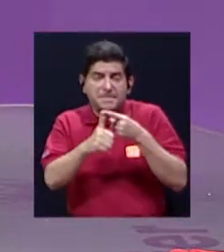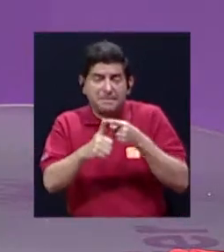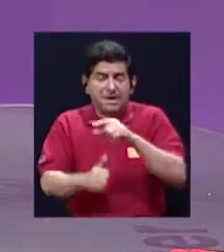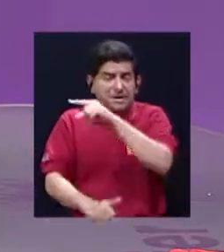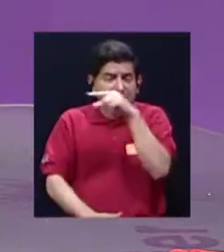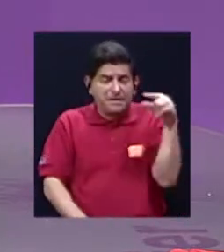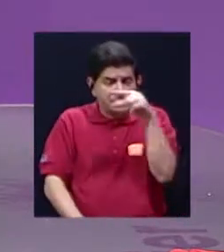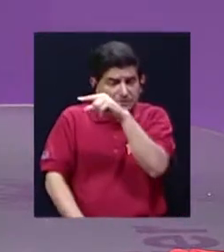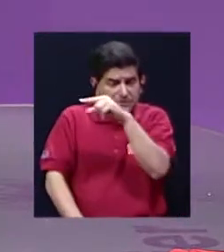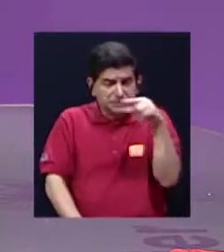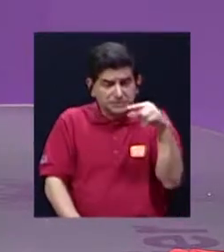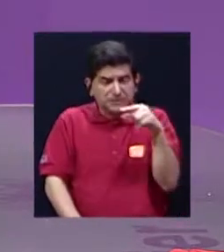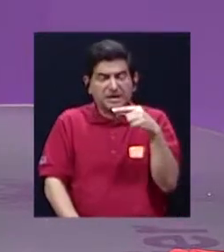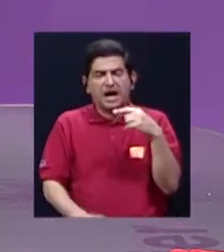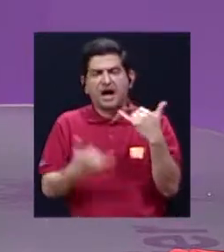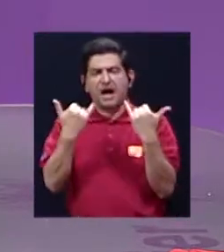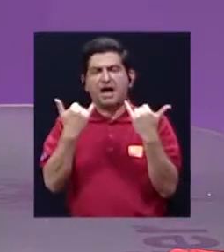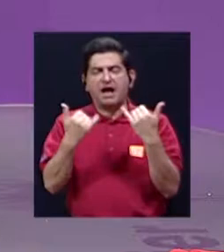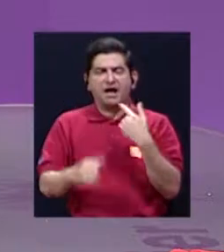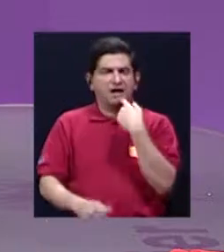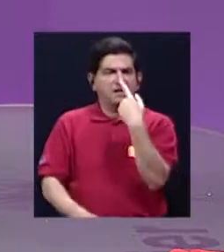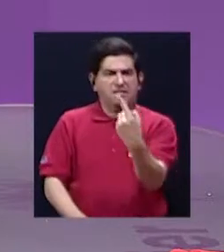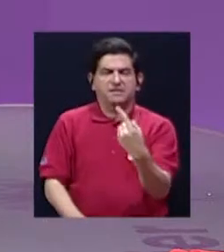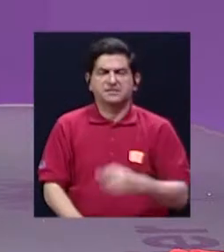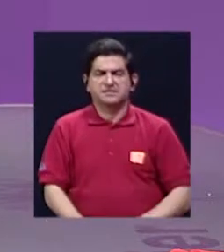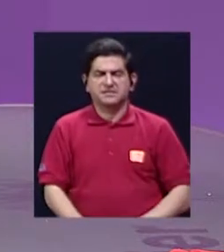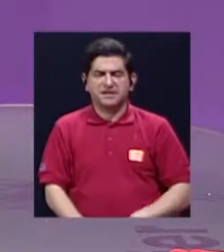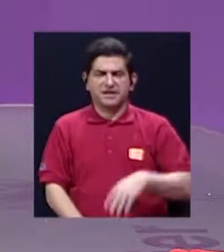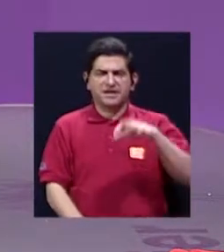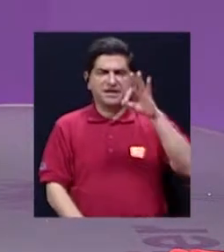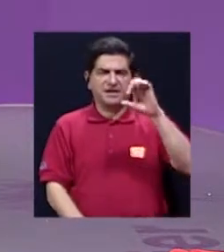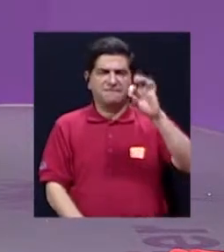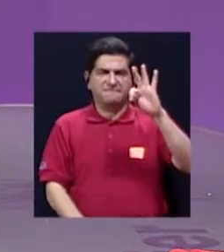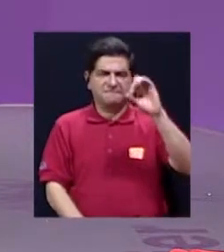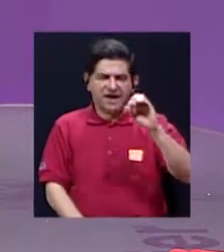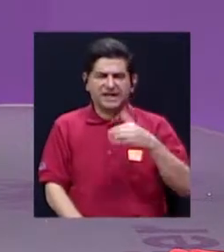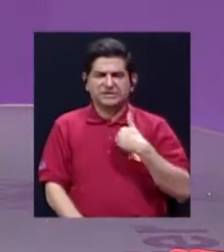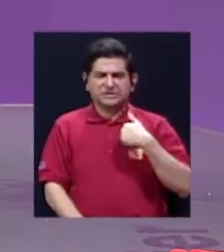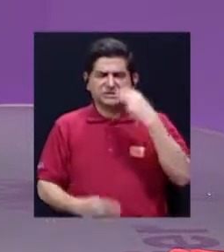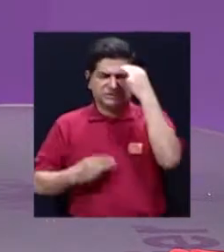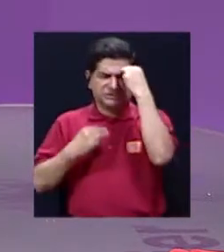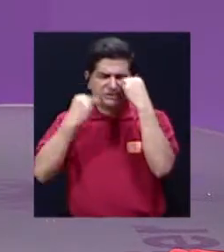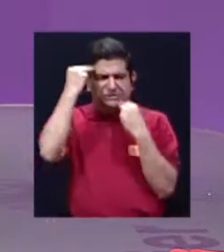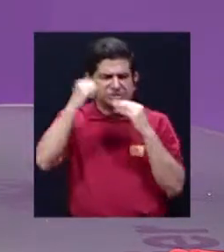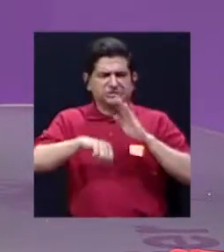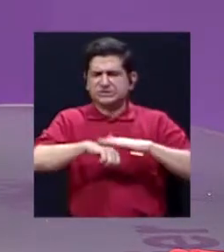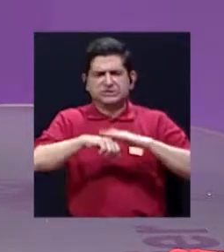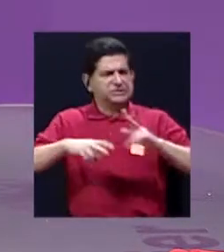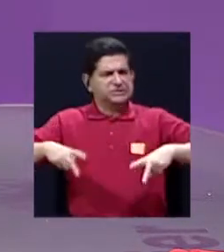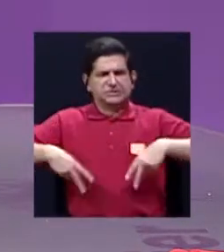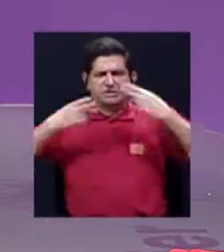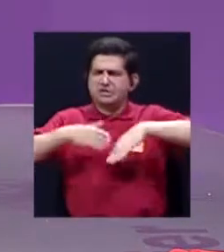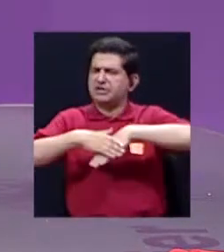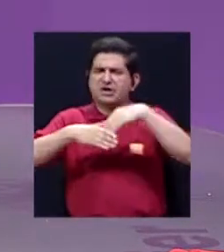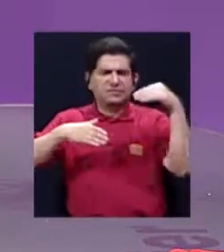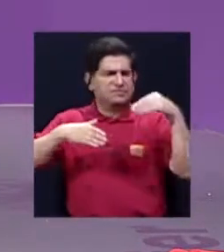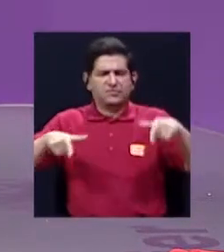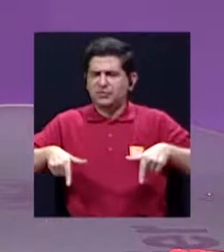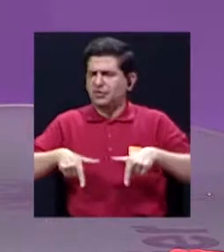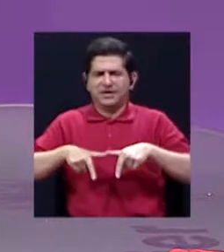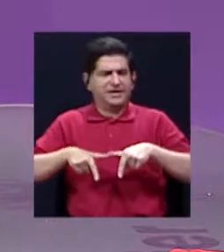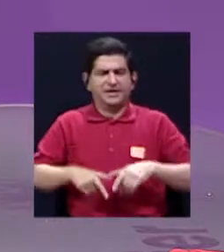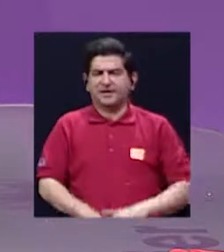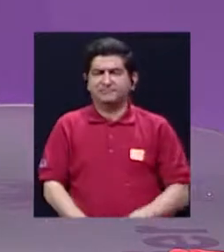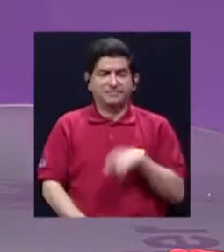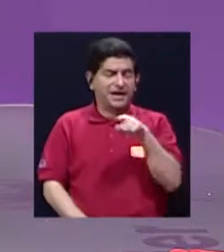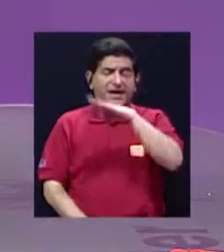prácticamente les dicen que el feto sufre de malformaciones incompatibles con la vida extrauterina, es decir, que